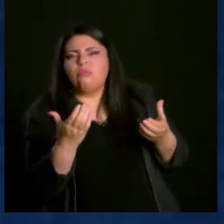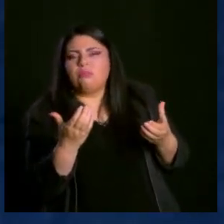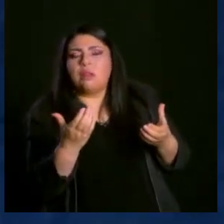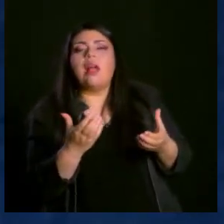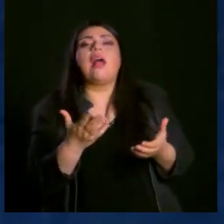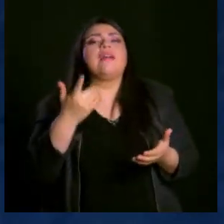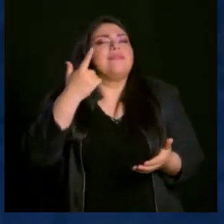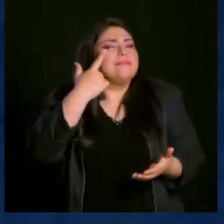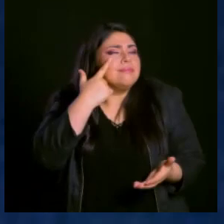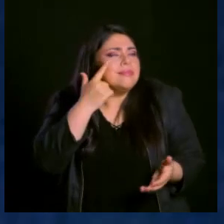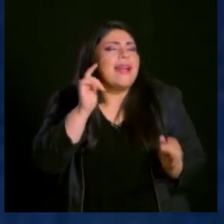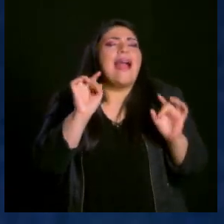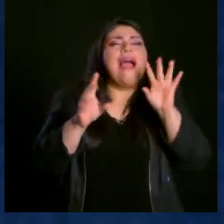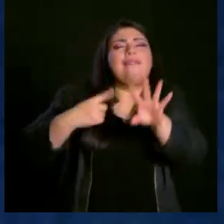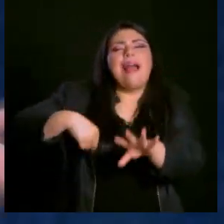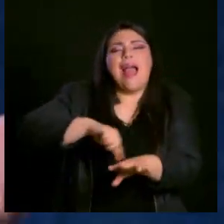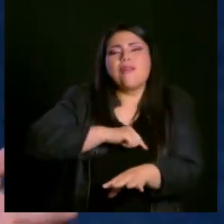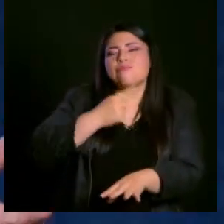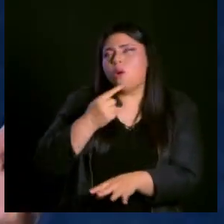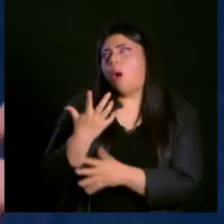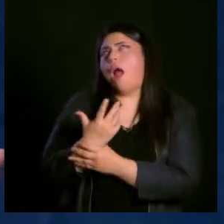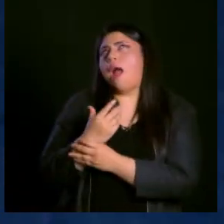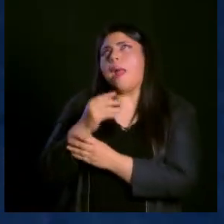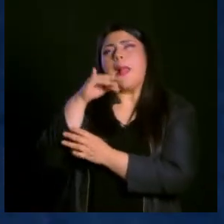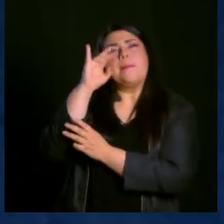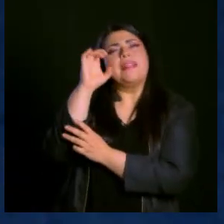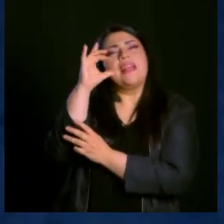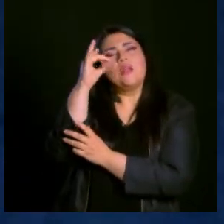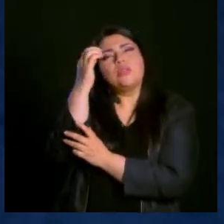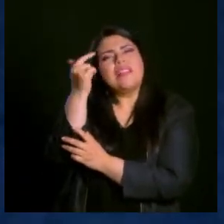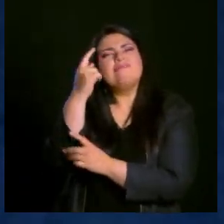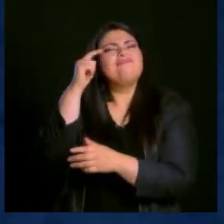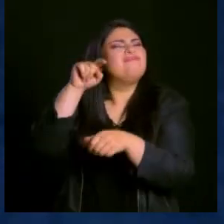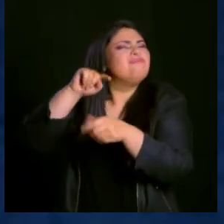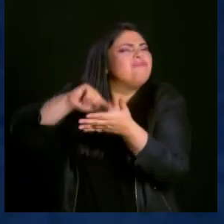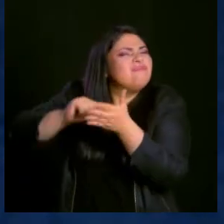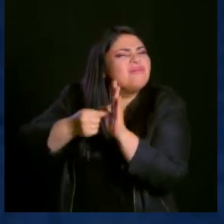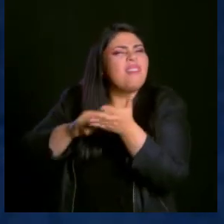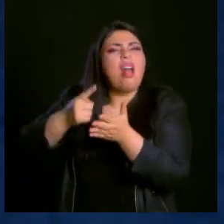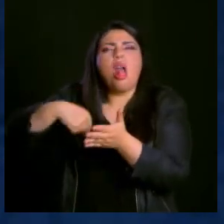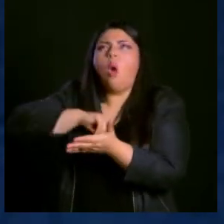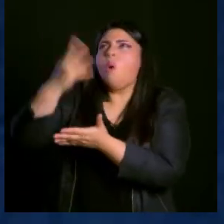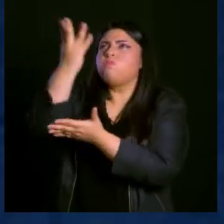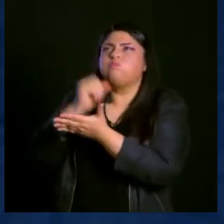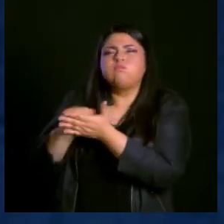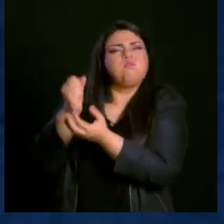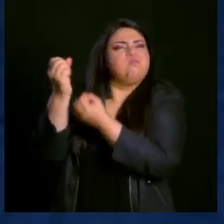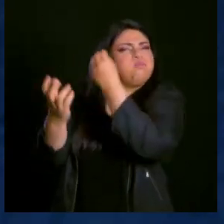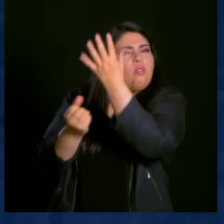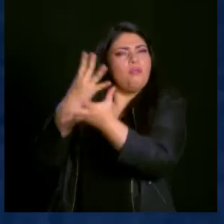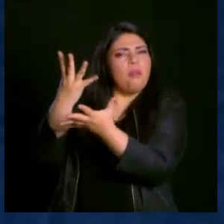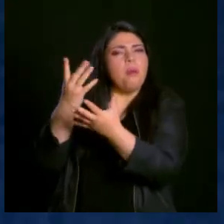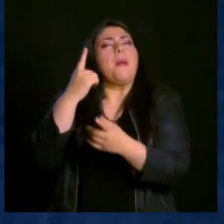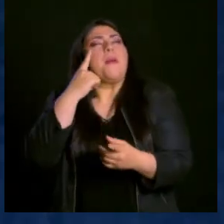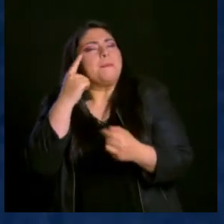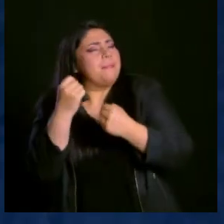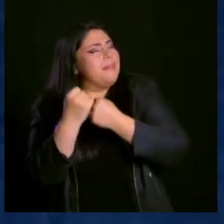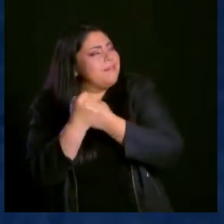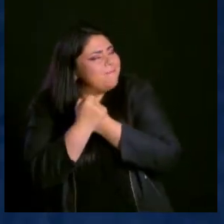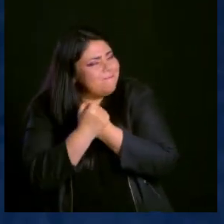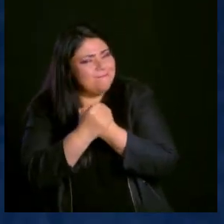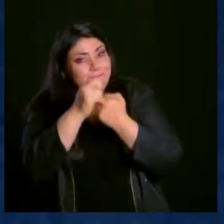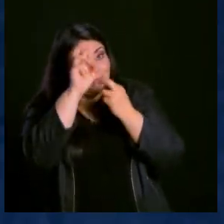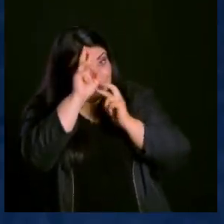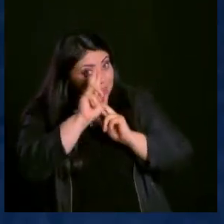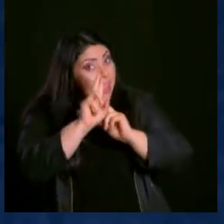por veces nos definimos como pentecostales Pero y va a decir esto con mucho cariño amor y todo el